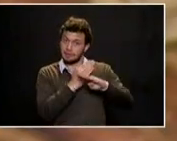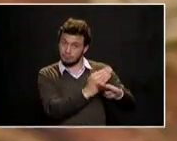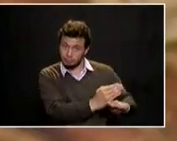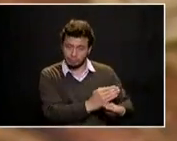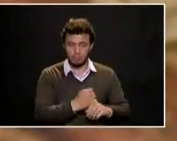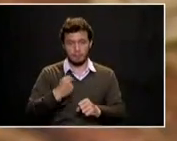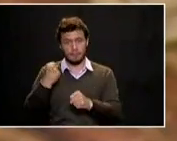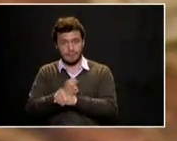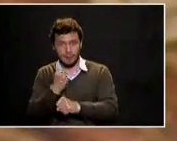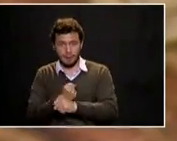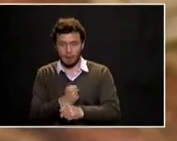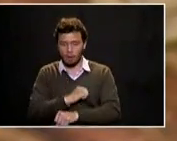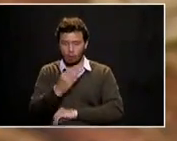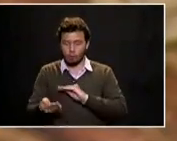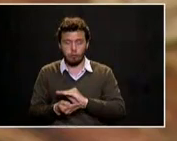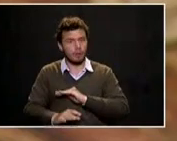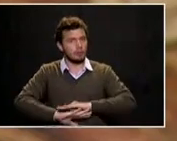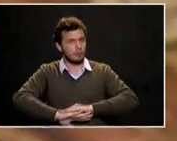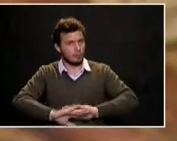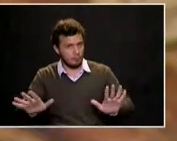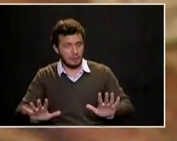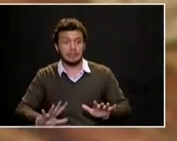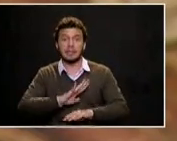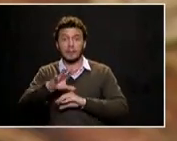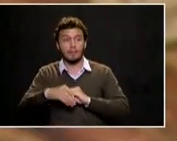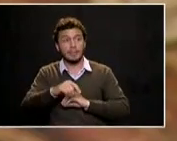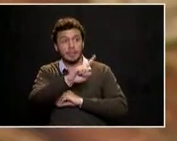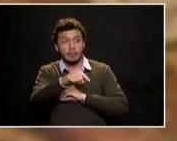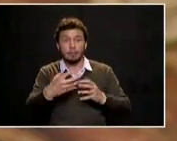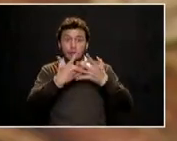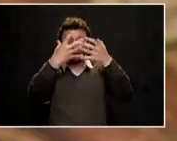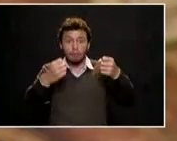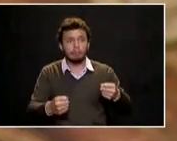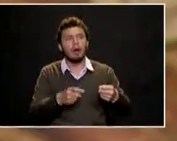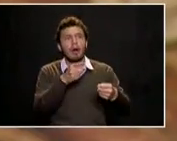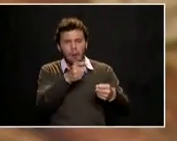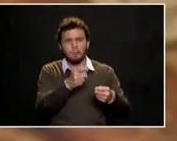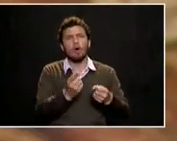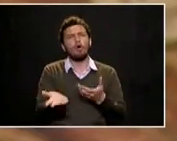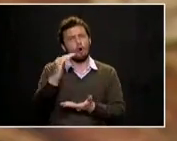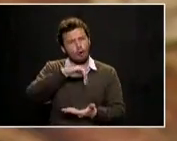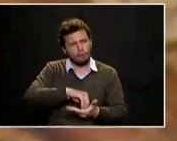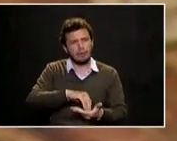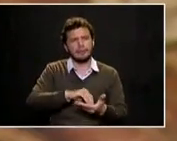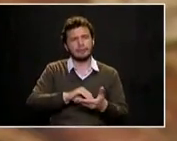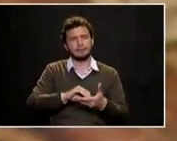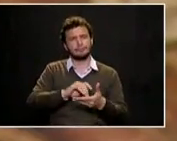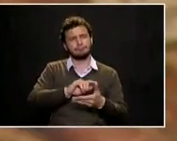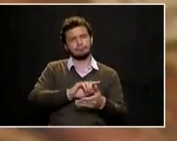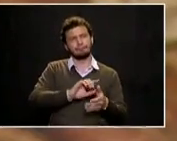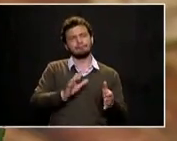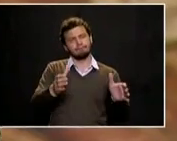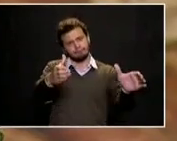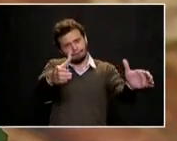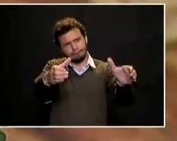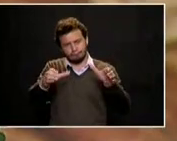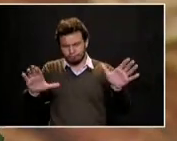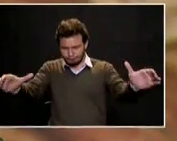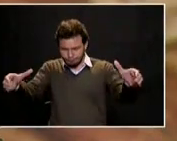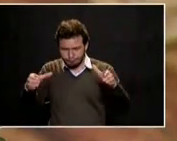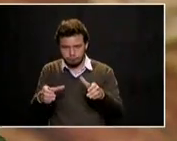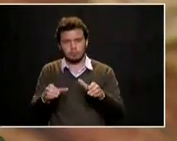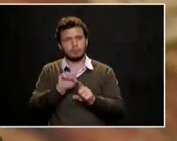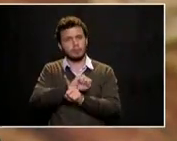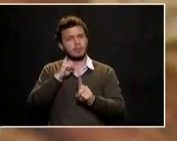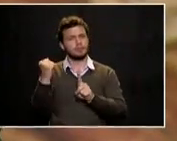y resocialización de todos los presos que están en este momento privados de la libertad. Y la